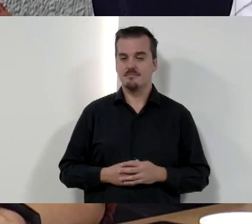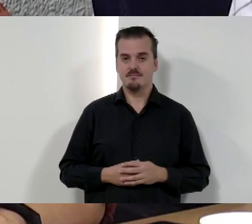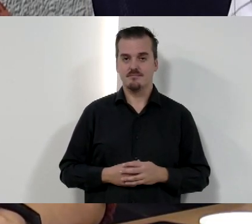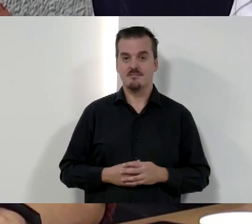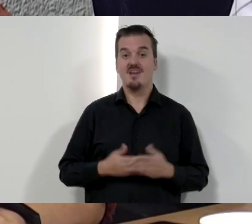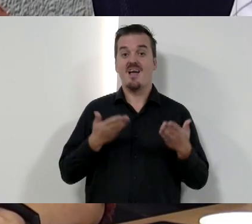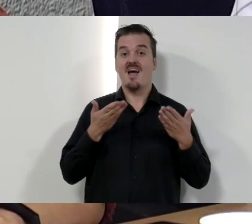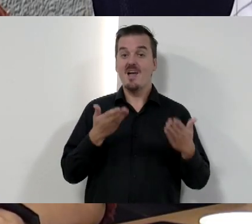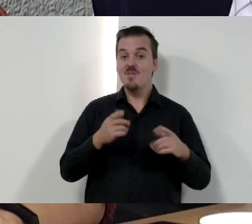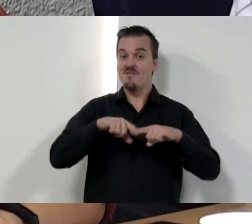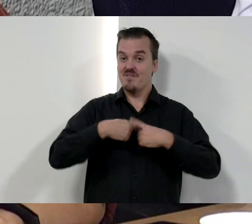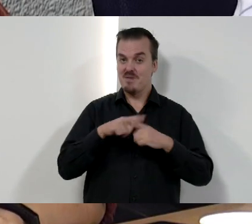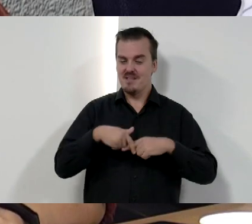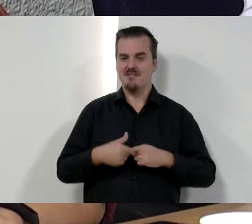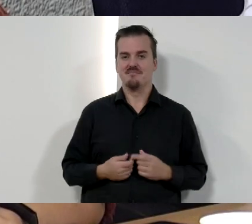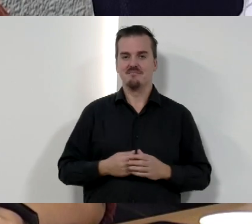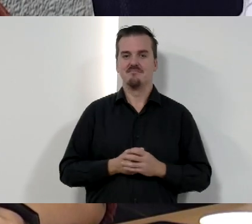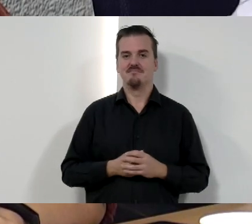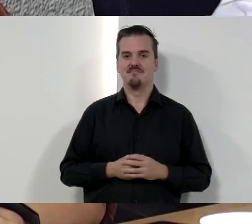Ayudas a las familias.